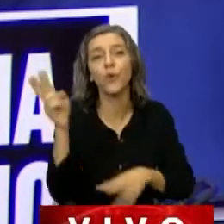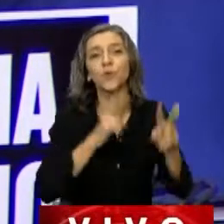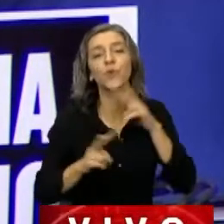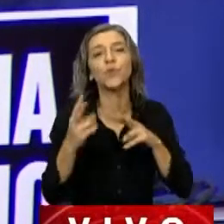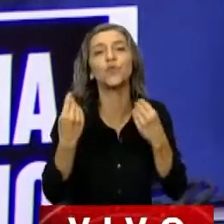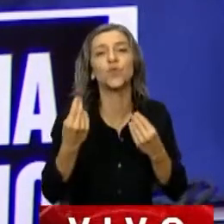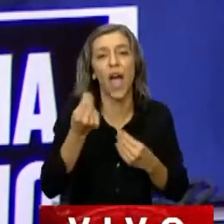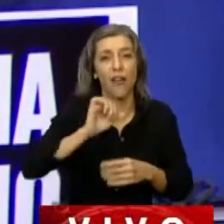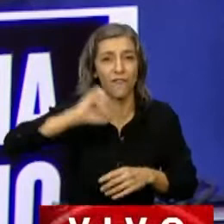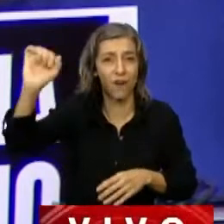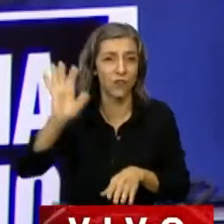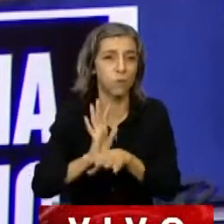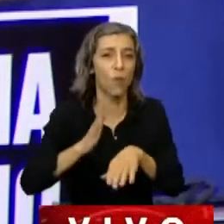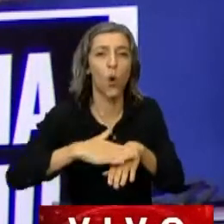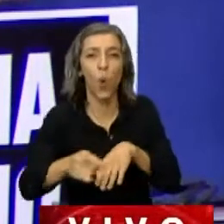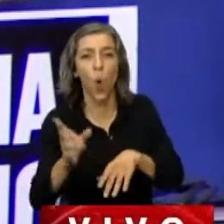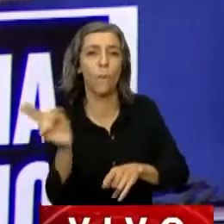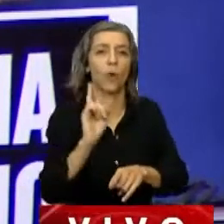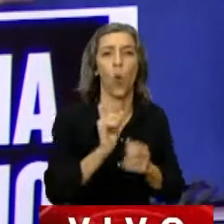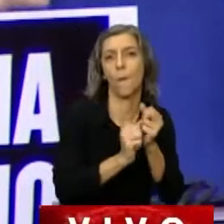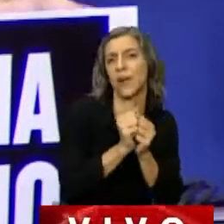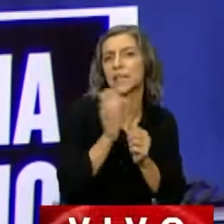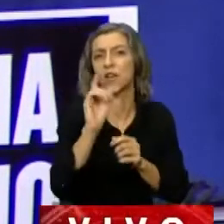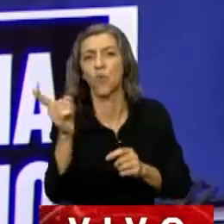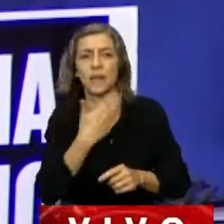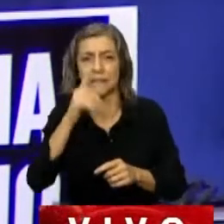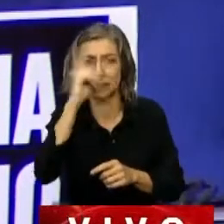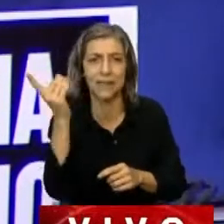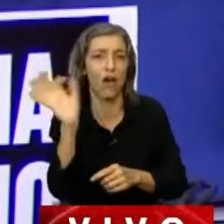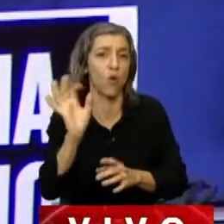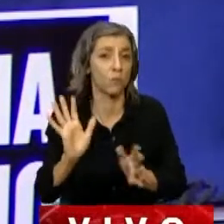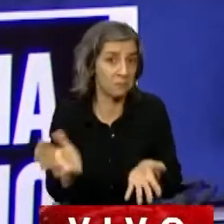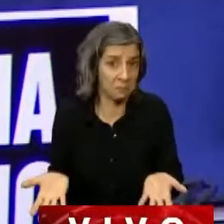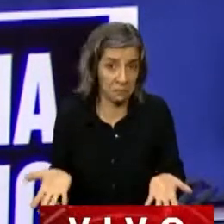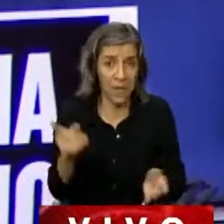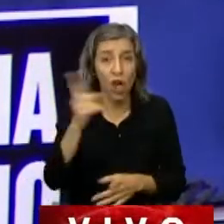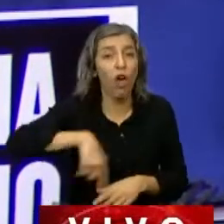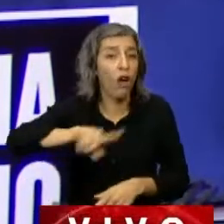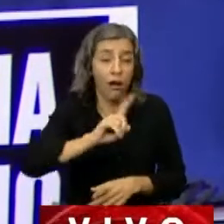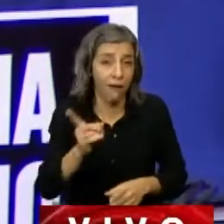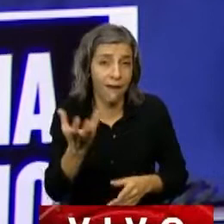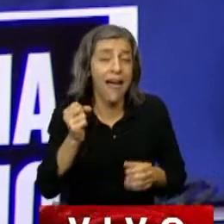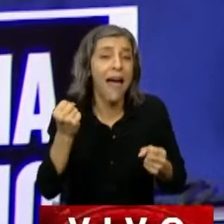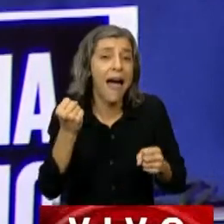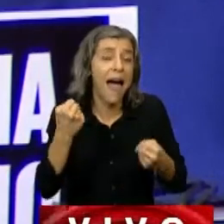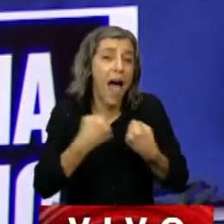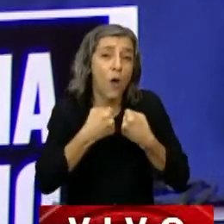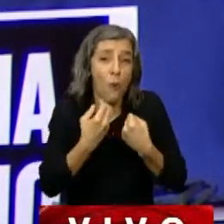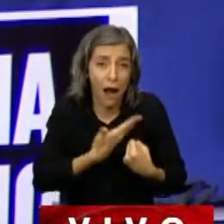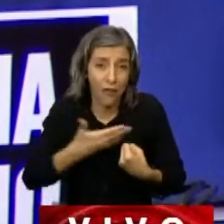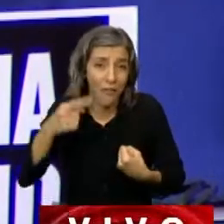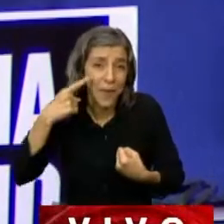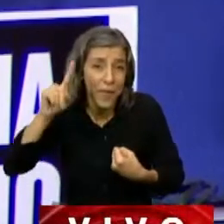las patronales y al Estado, sino que también convergen en el acuerdo con el FMI en el ajuste de conjunto. Por eso